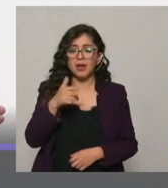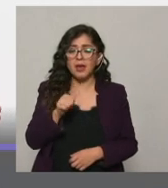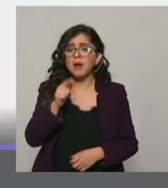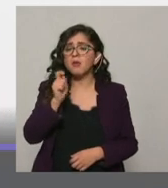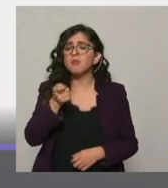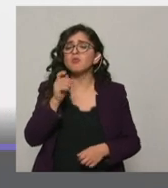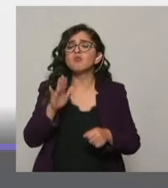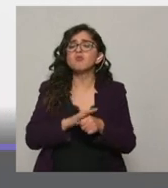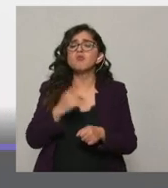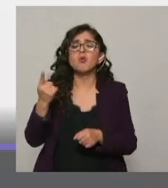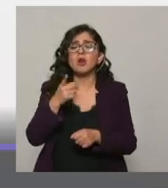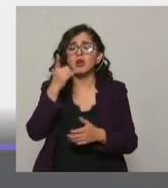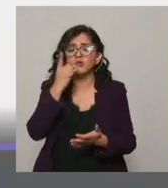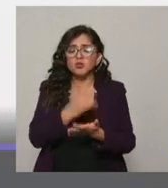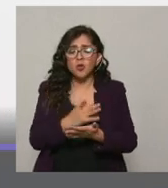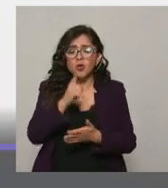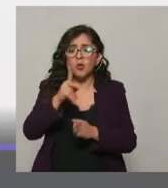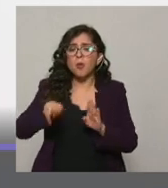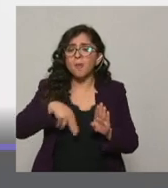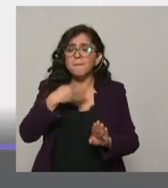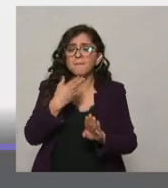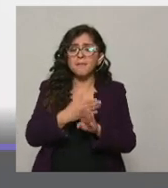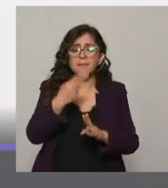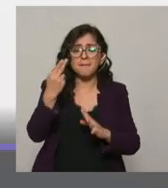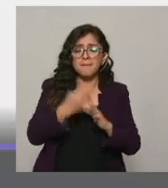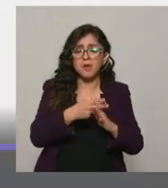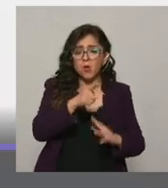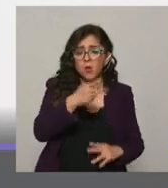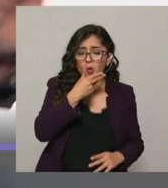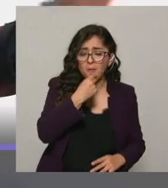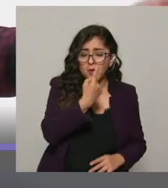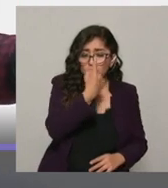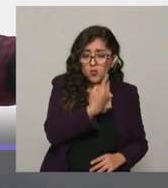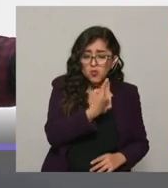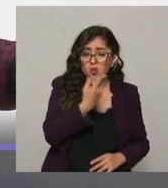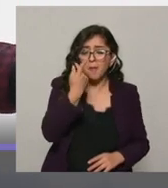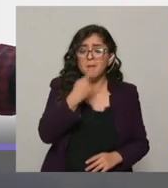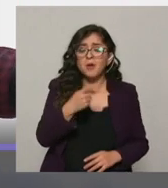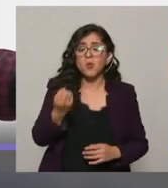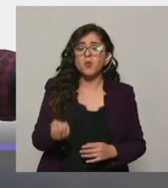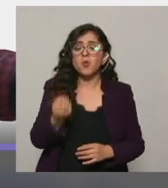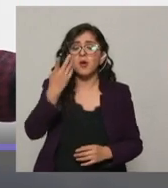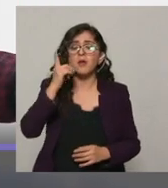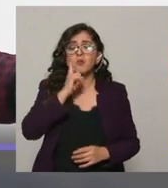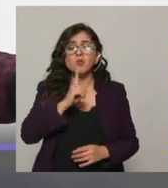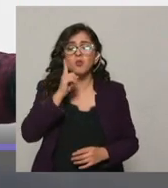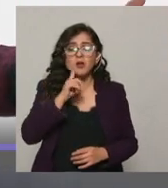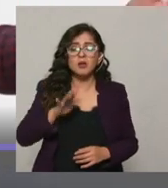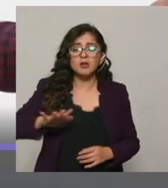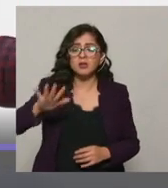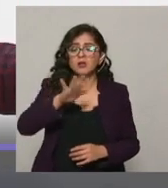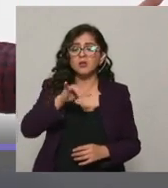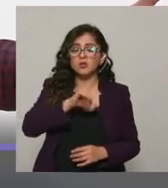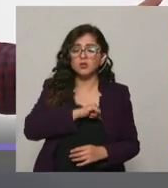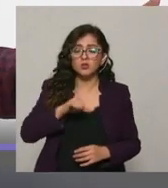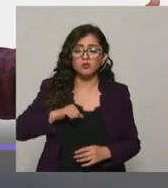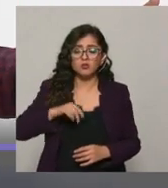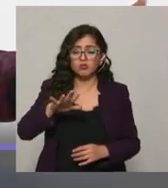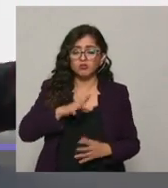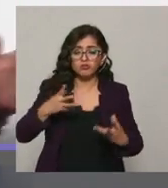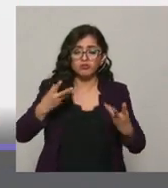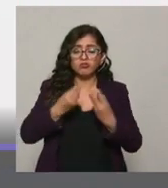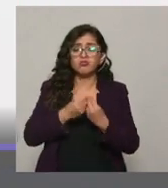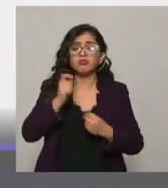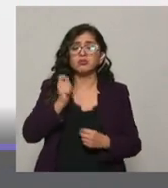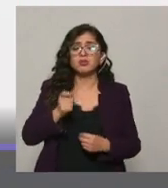más nos escandalizamos por el suicidio de un hombre cuando cuántas mujeres, y se acababa de suicidar una chica en Chihuahua hace unos días antes de eso?